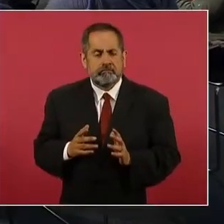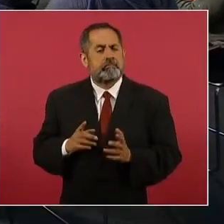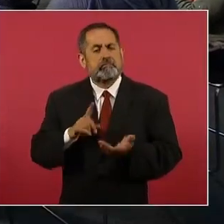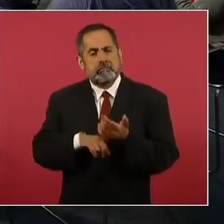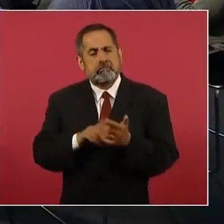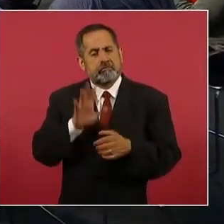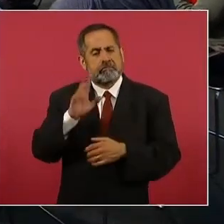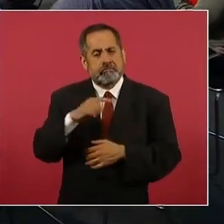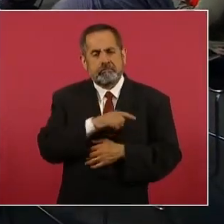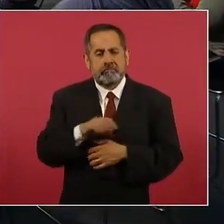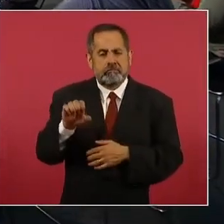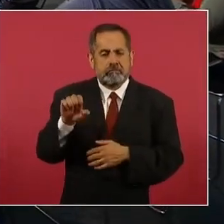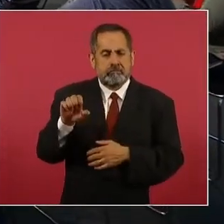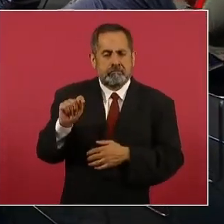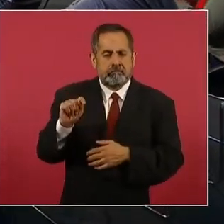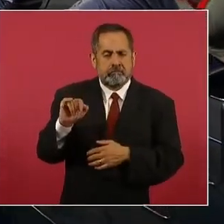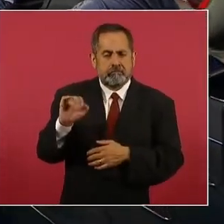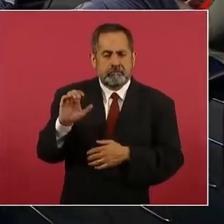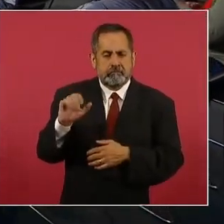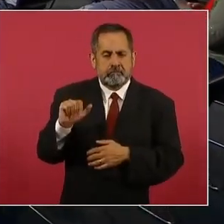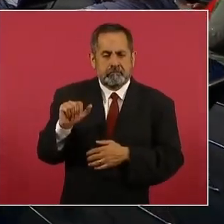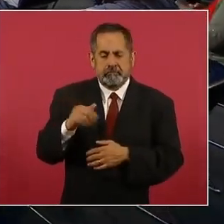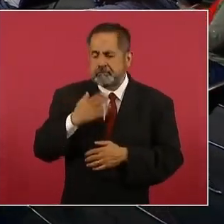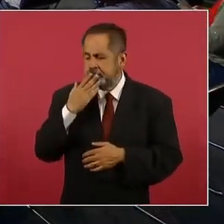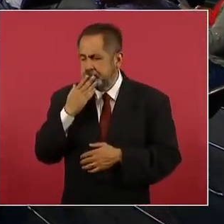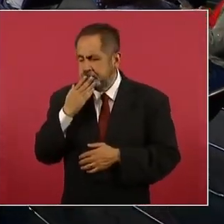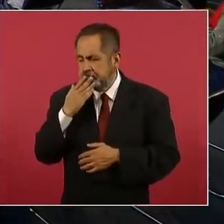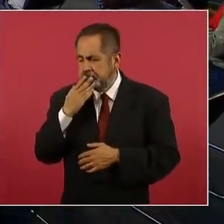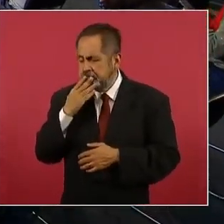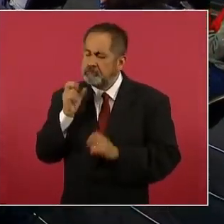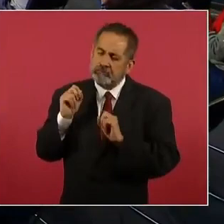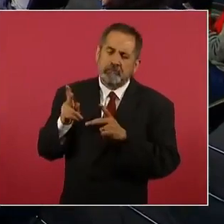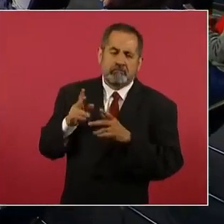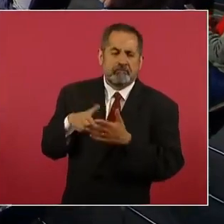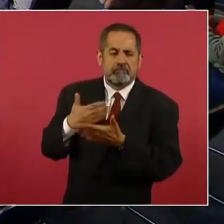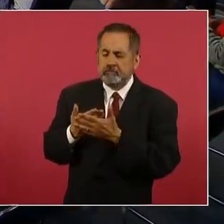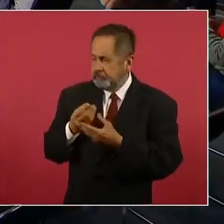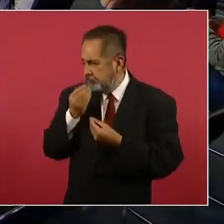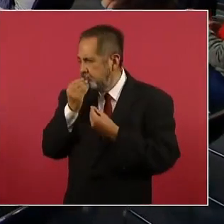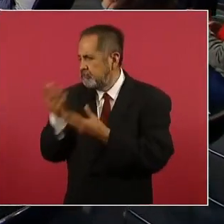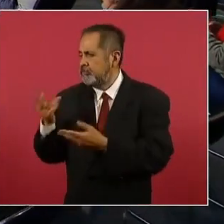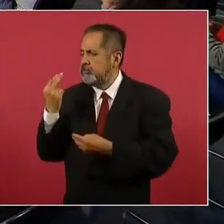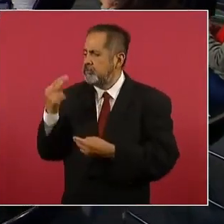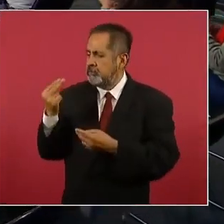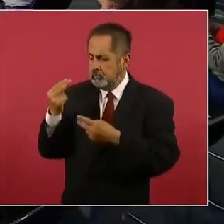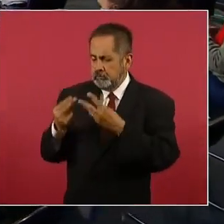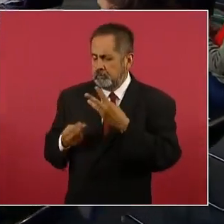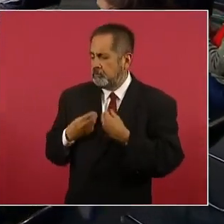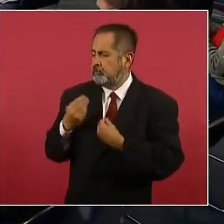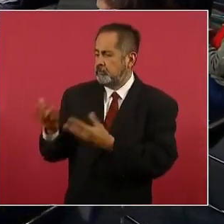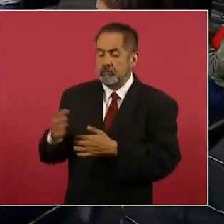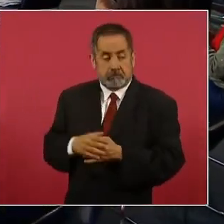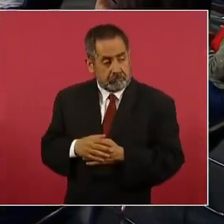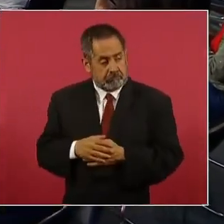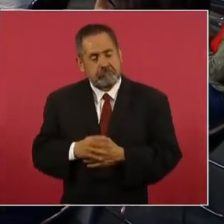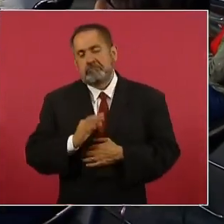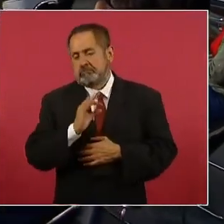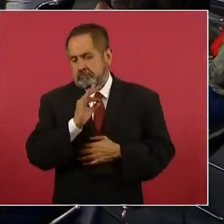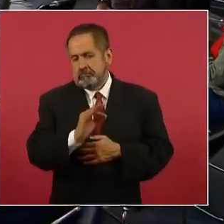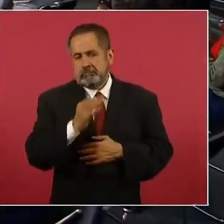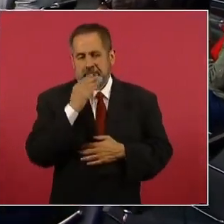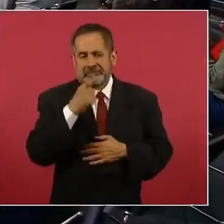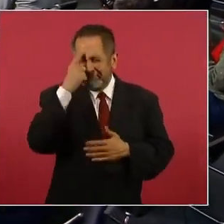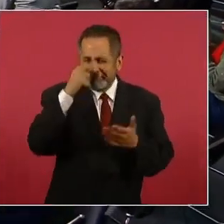ética. Al final de cuentas eso fue lo que prevaleció. Creo que son